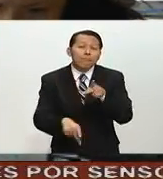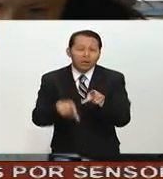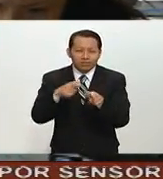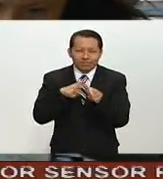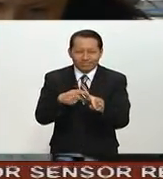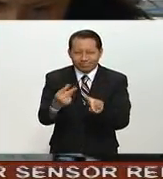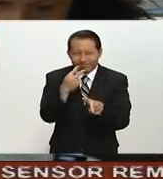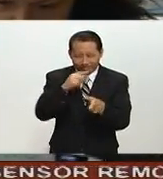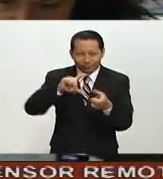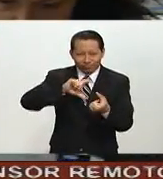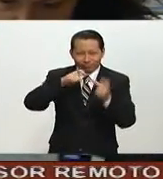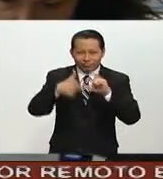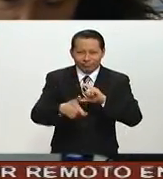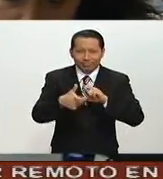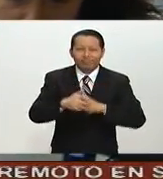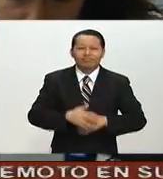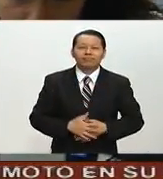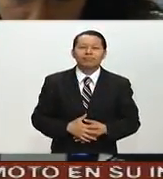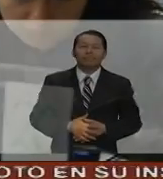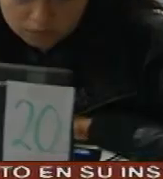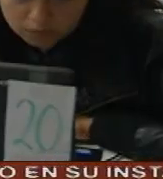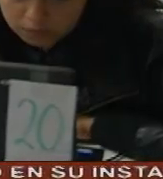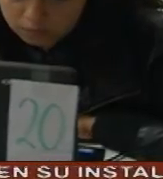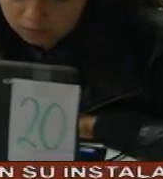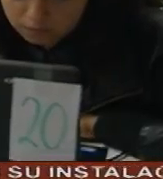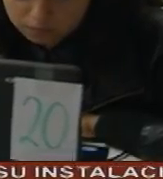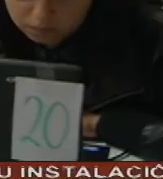usted viendo México al Día.